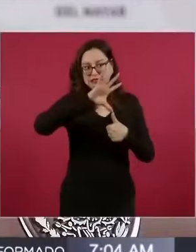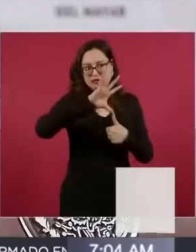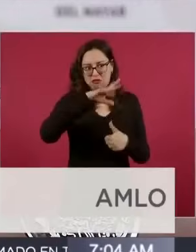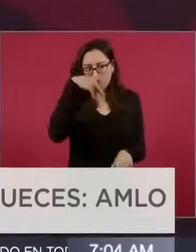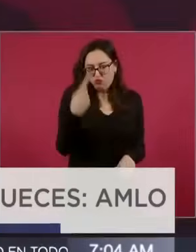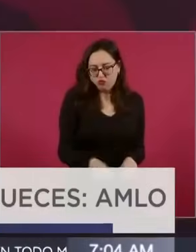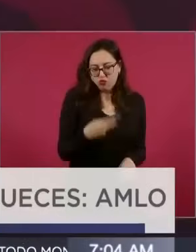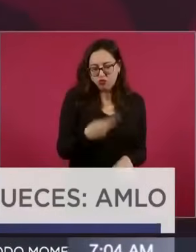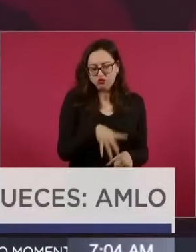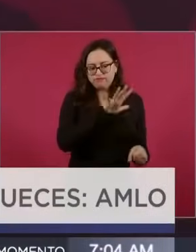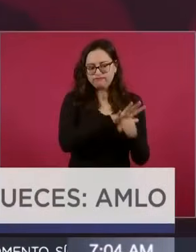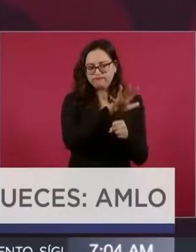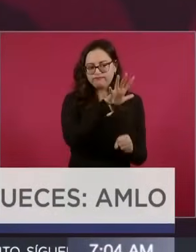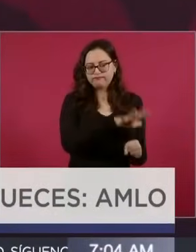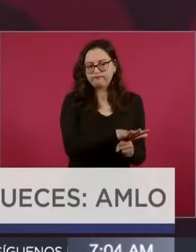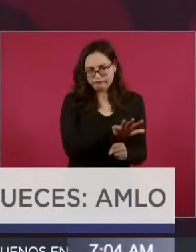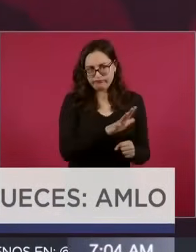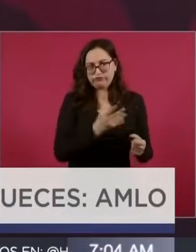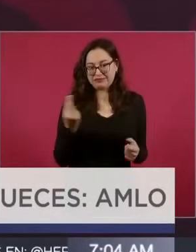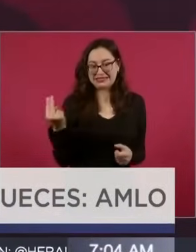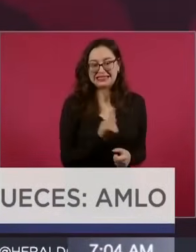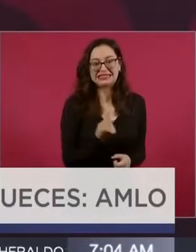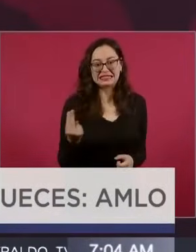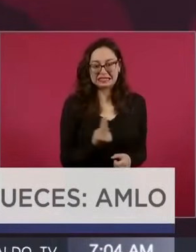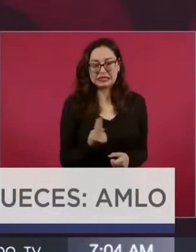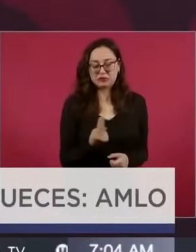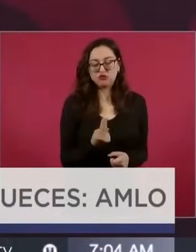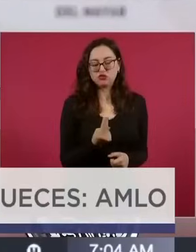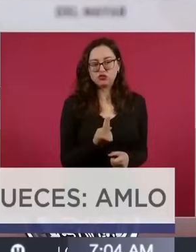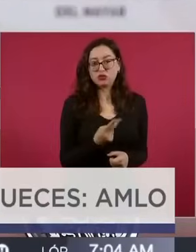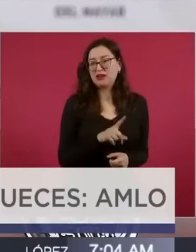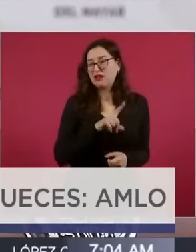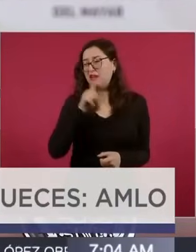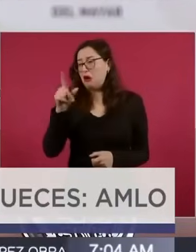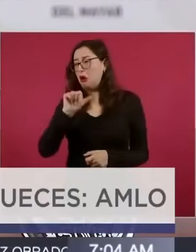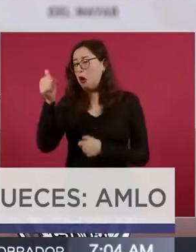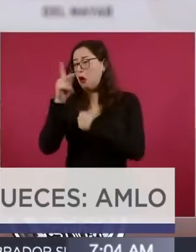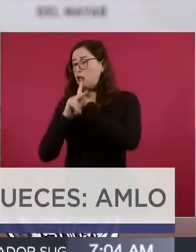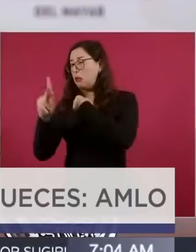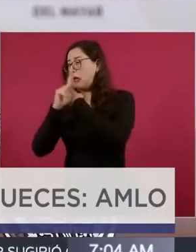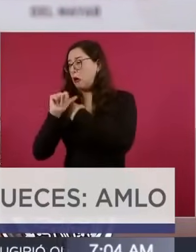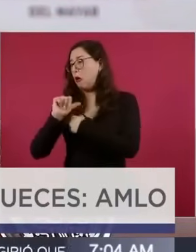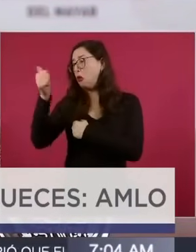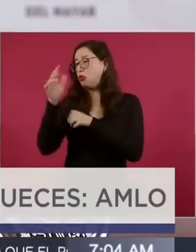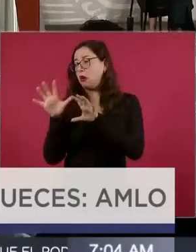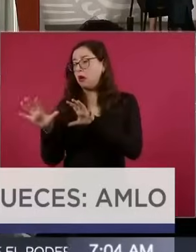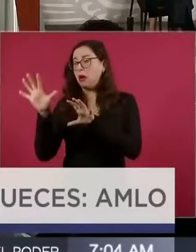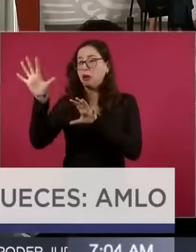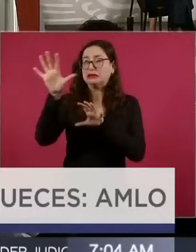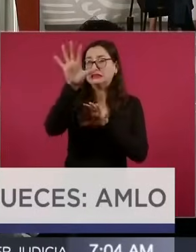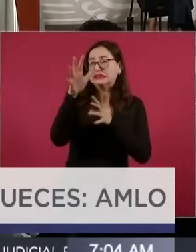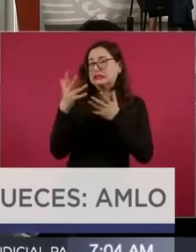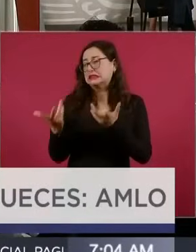Bueno pues fue así con estas palabras como el presidente López Obrador respondió a Guadalupe tadey la consejera presidenta del